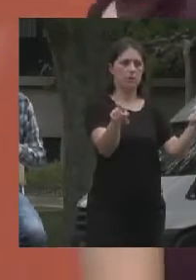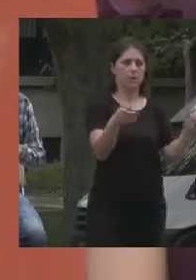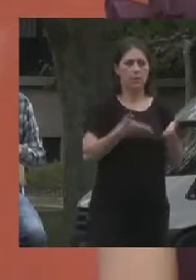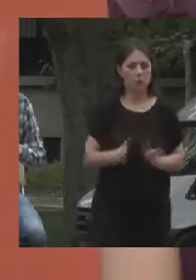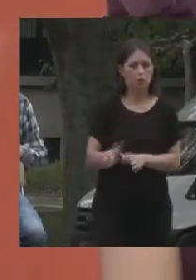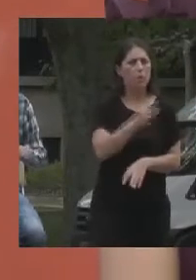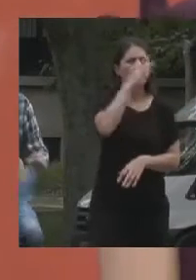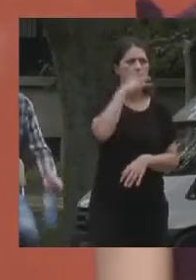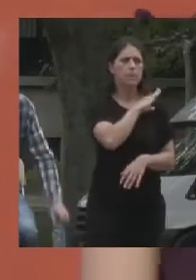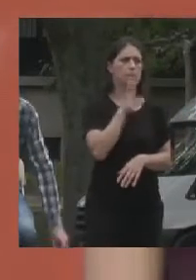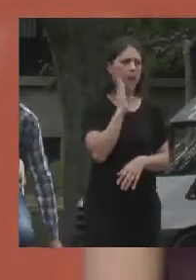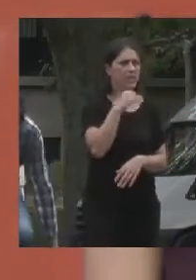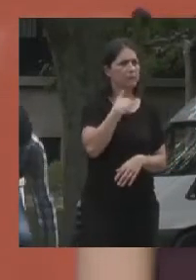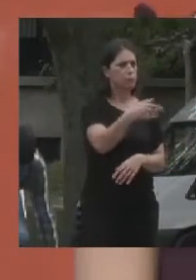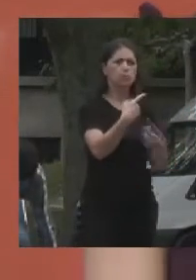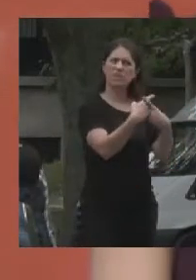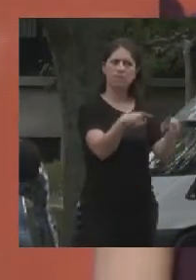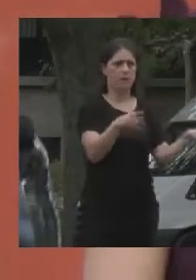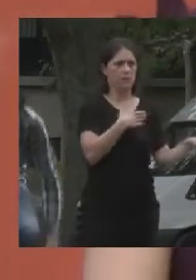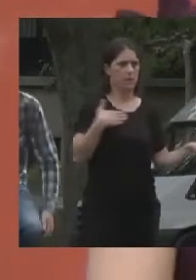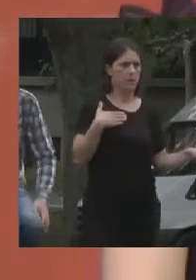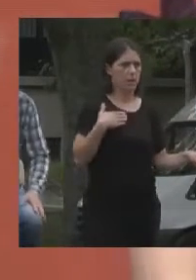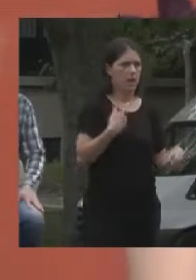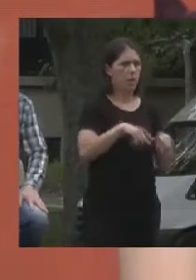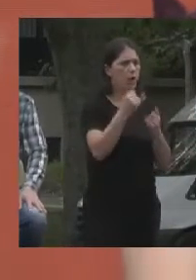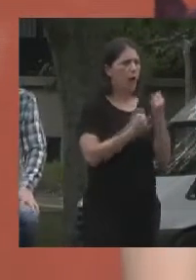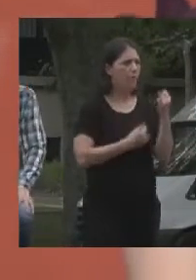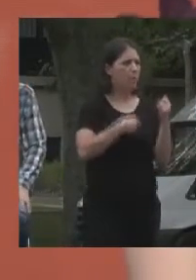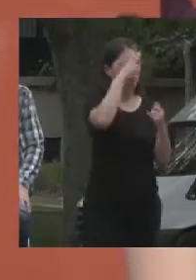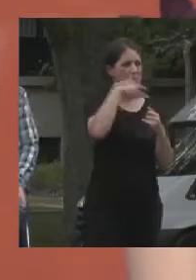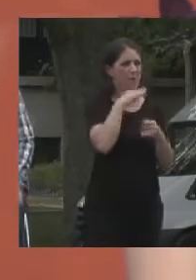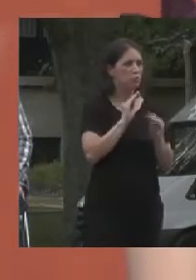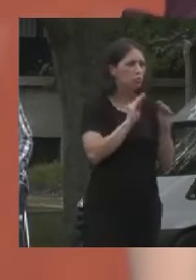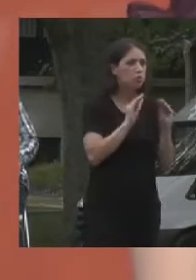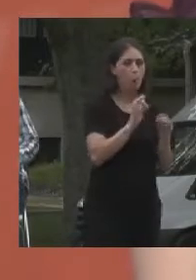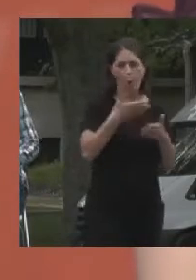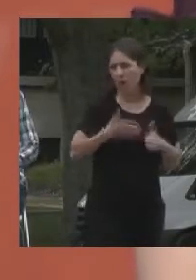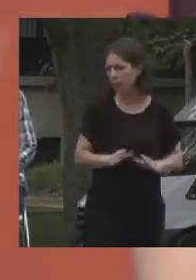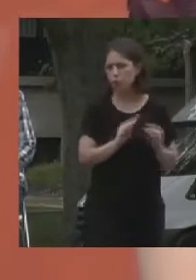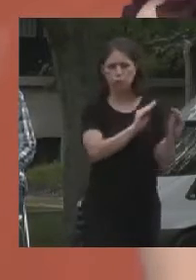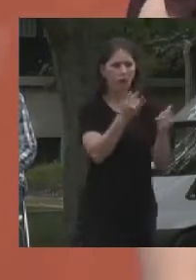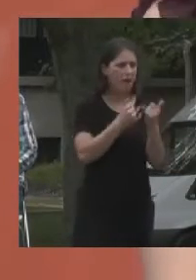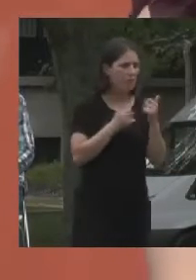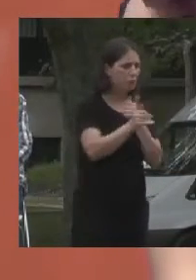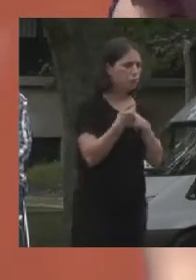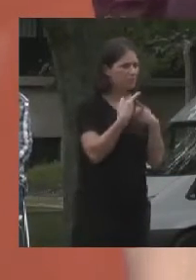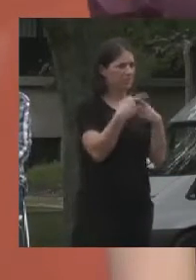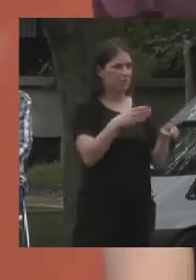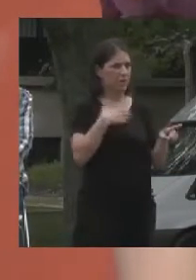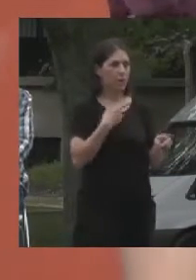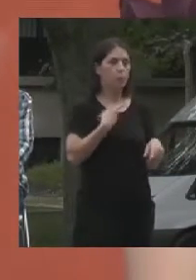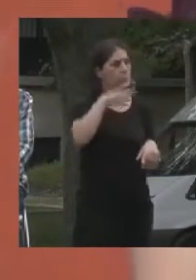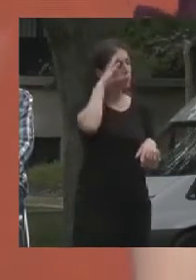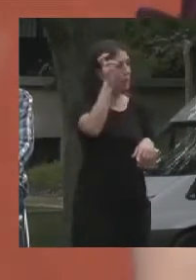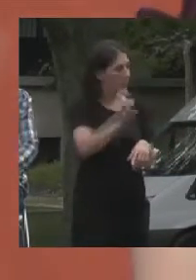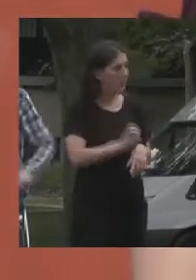os seus pais. A xente que quere un destino diferente para os seus pais e para os seus fillos e que veu aquí a escoitar, moitísimas